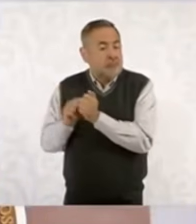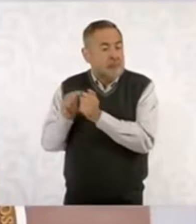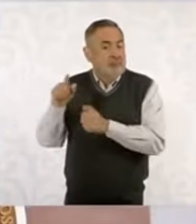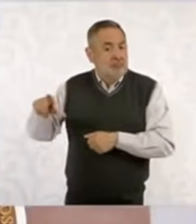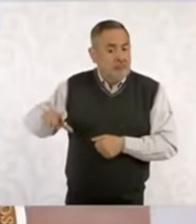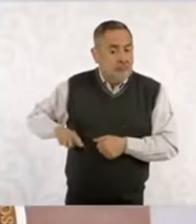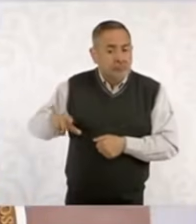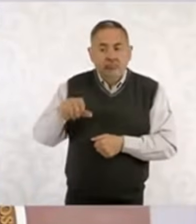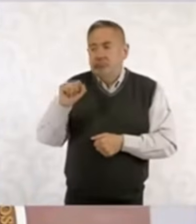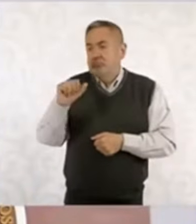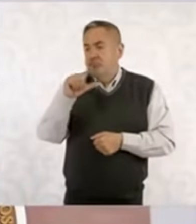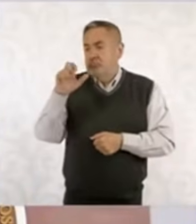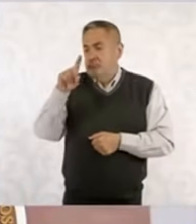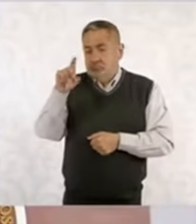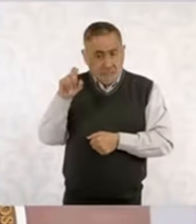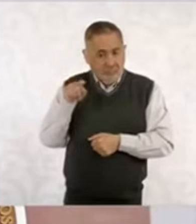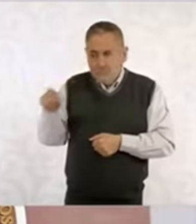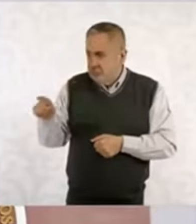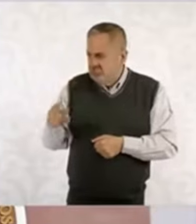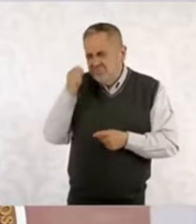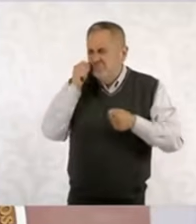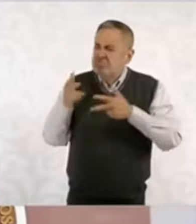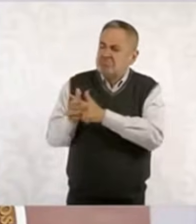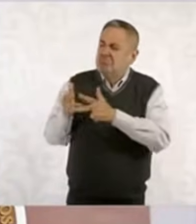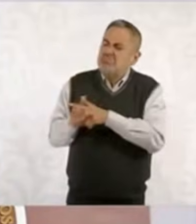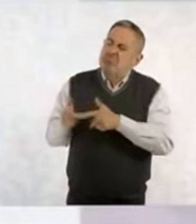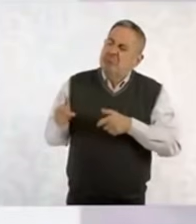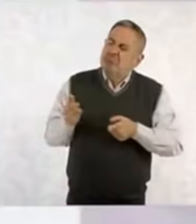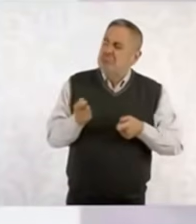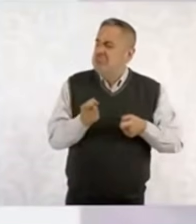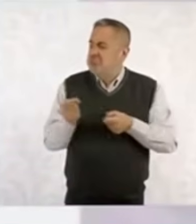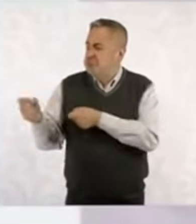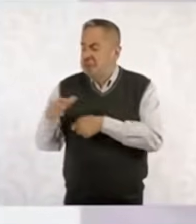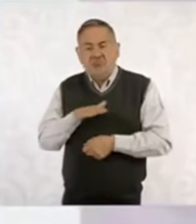gobierno de Salvador Allende y a todos aquellos que